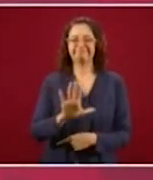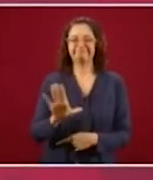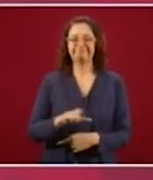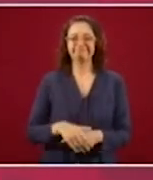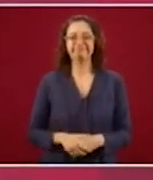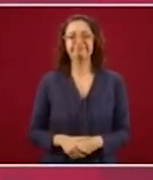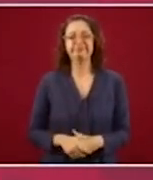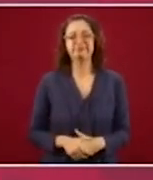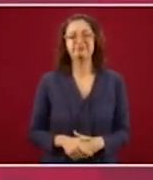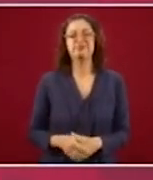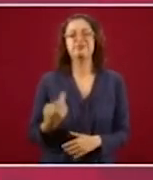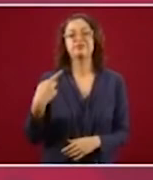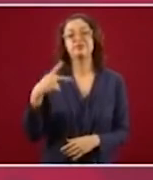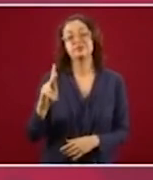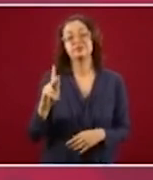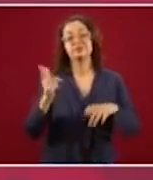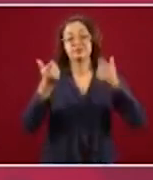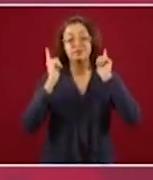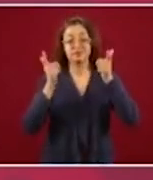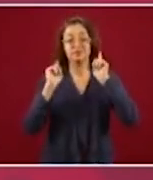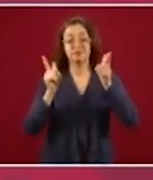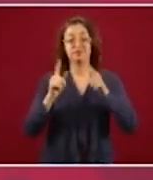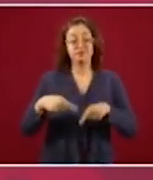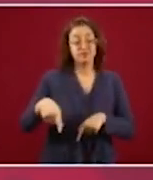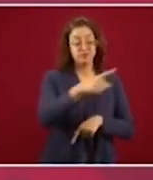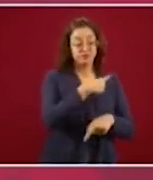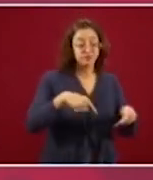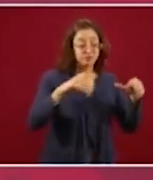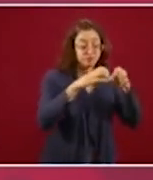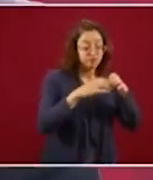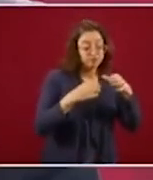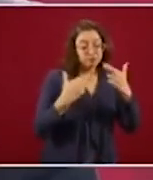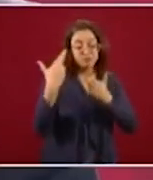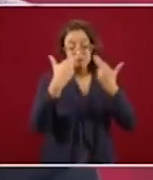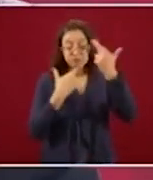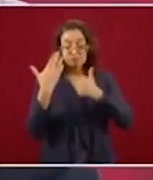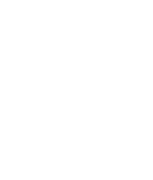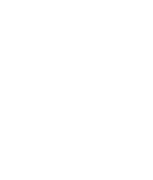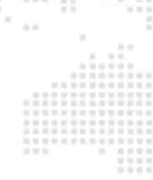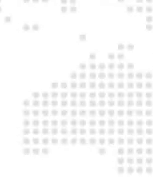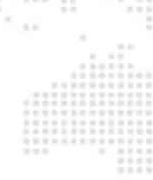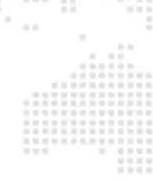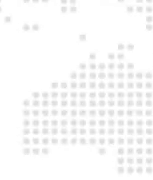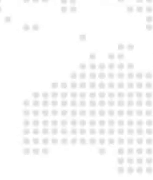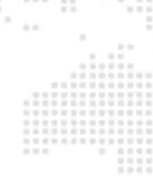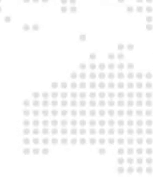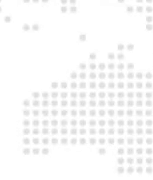ojalá y los analistas nuestros toman en cuenta eso también